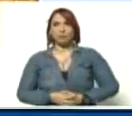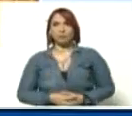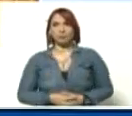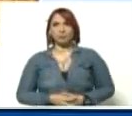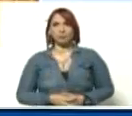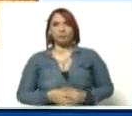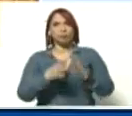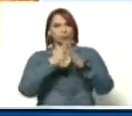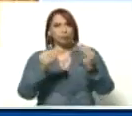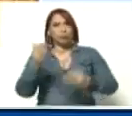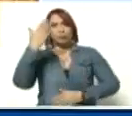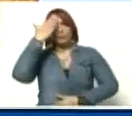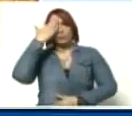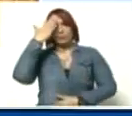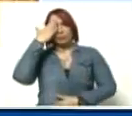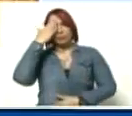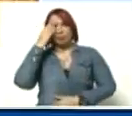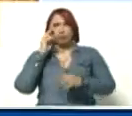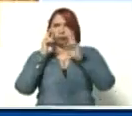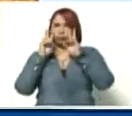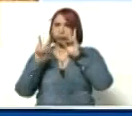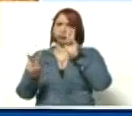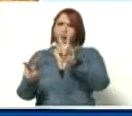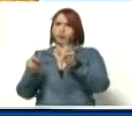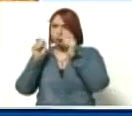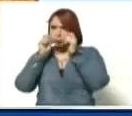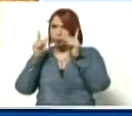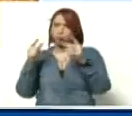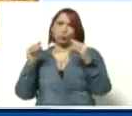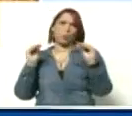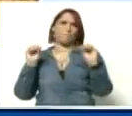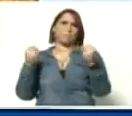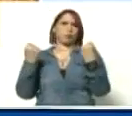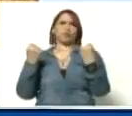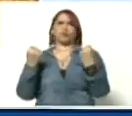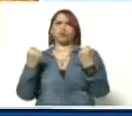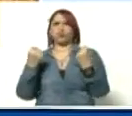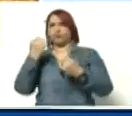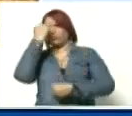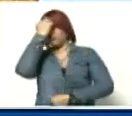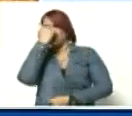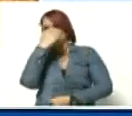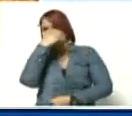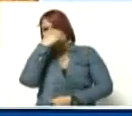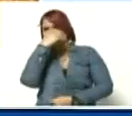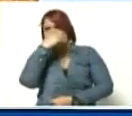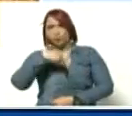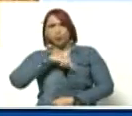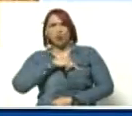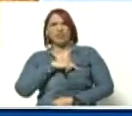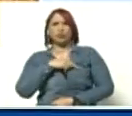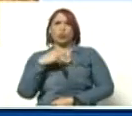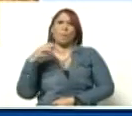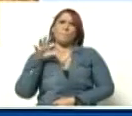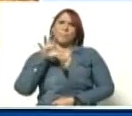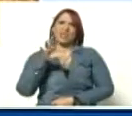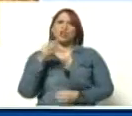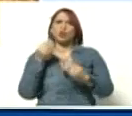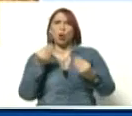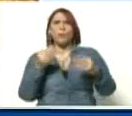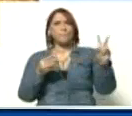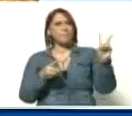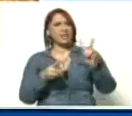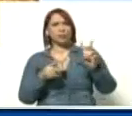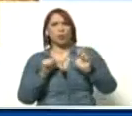todos sabemos el impacto que ha tenido el bloqueo criminal en nuestro país y cómo Venezuela sola, con